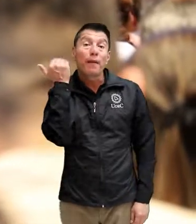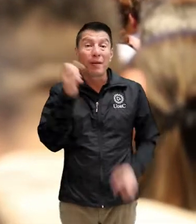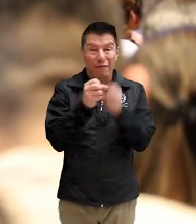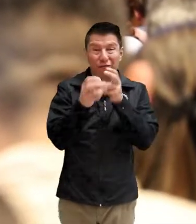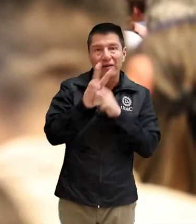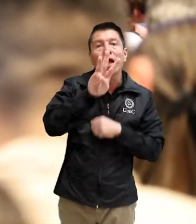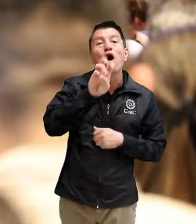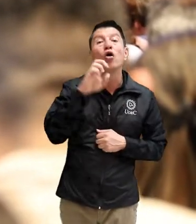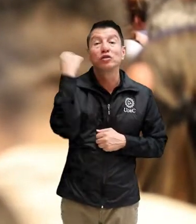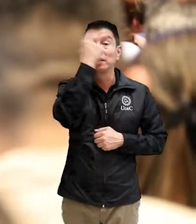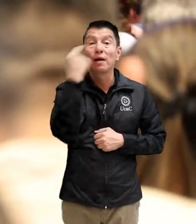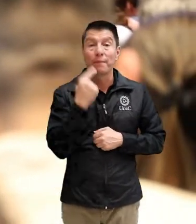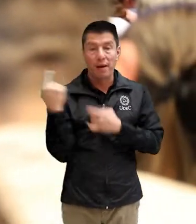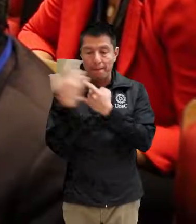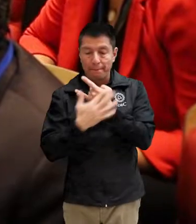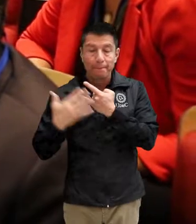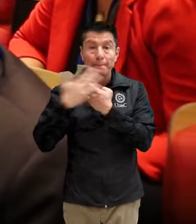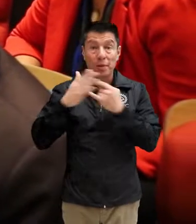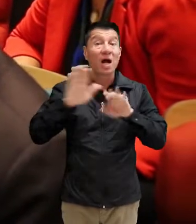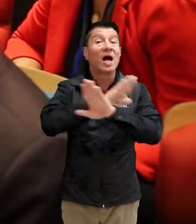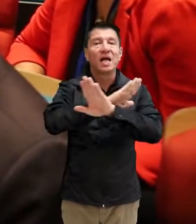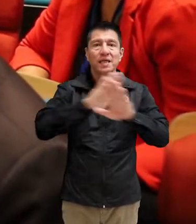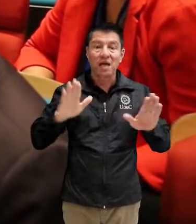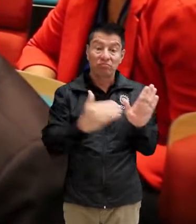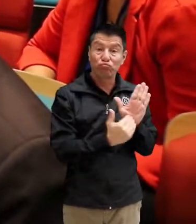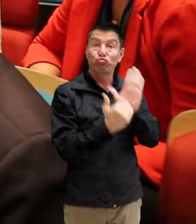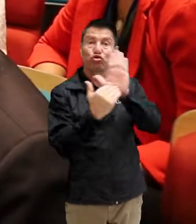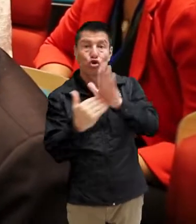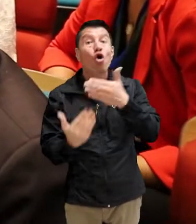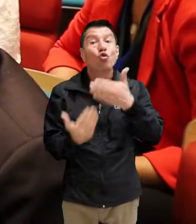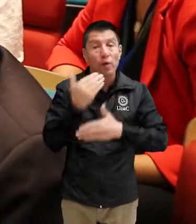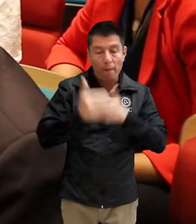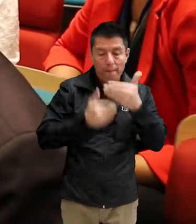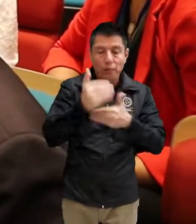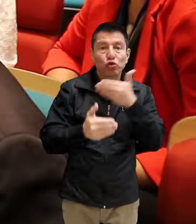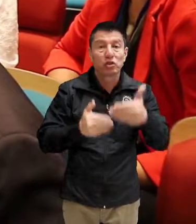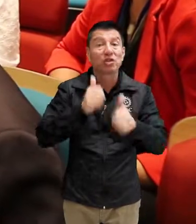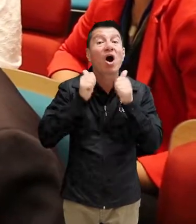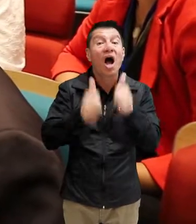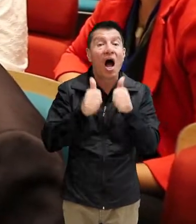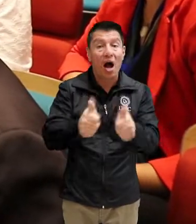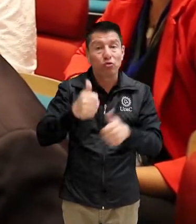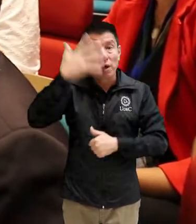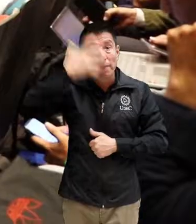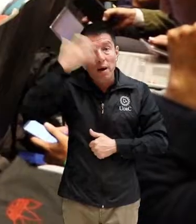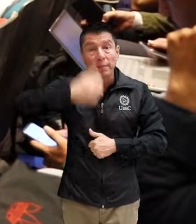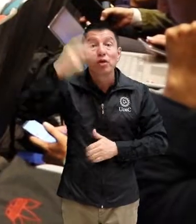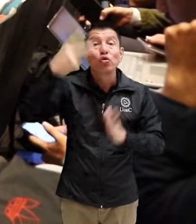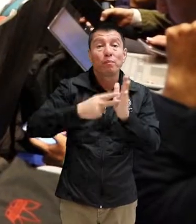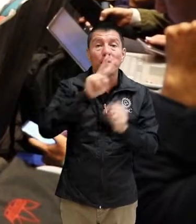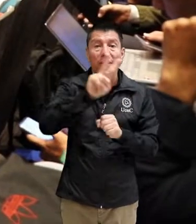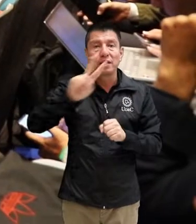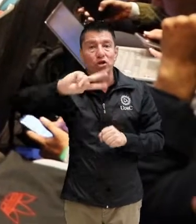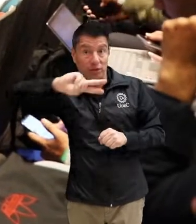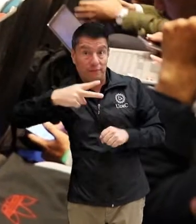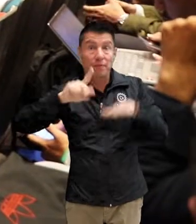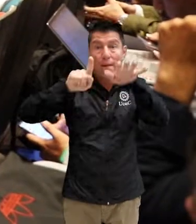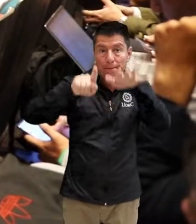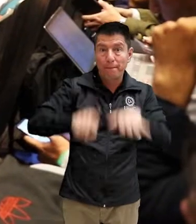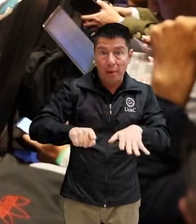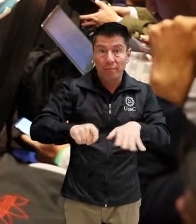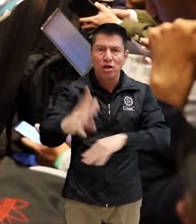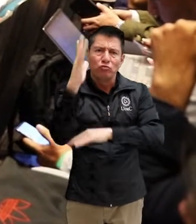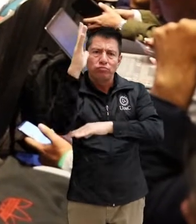El día 8 de septiembre, la Universidad de Cundinamarca realizó el lanzamiento del proceso de autoevaluación 2022-2 en un evento